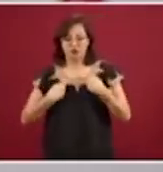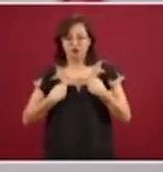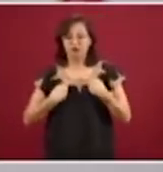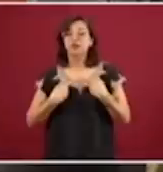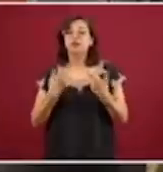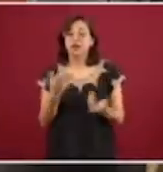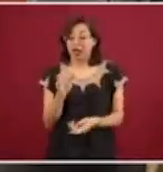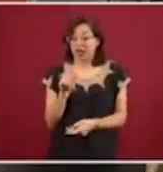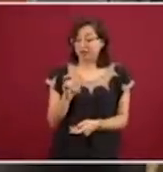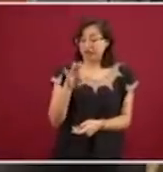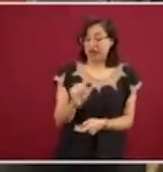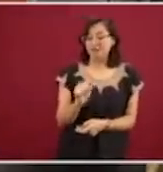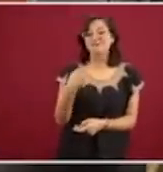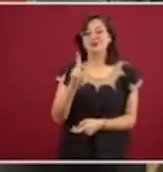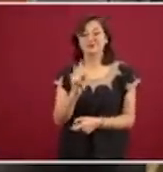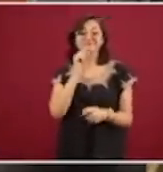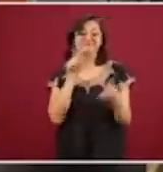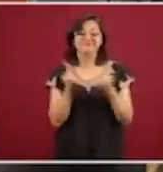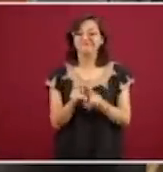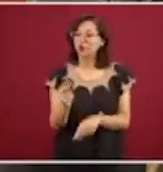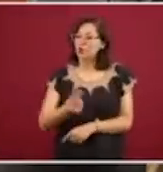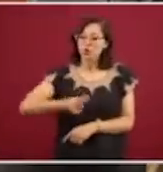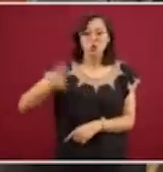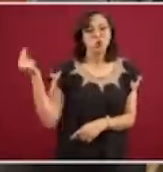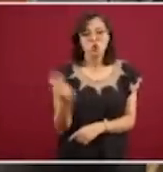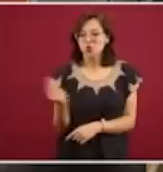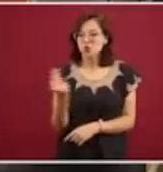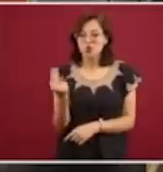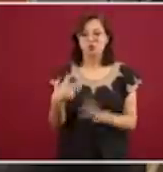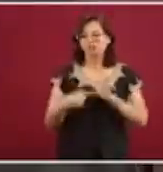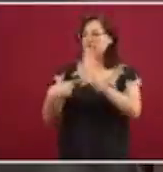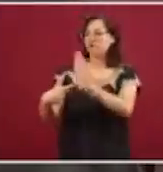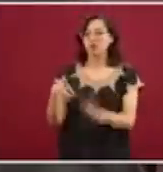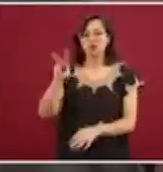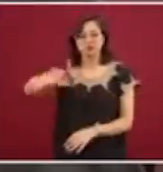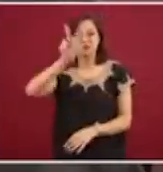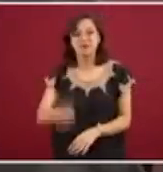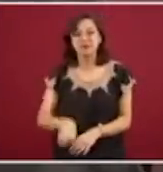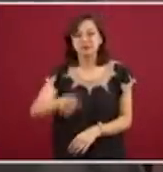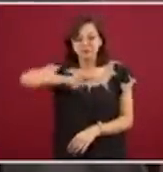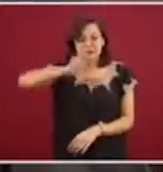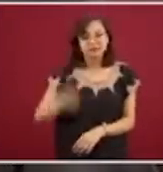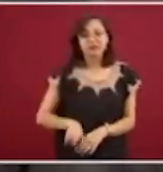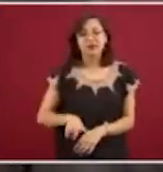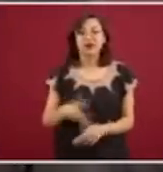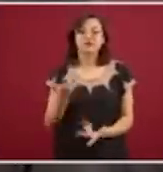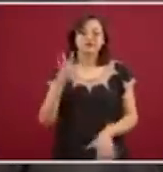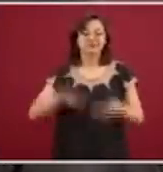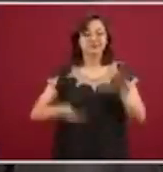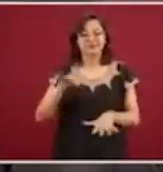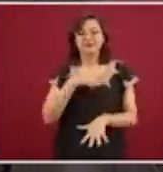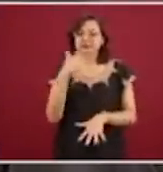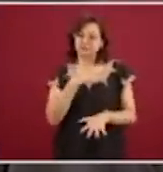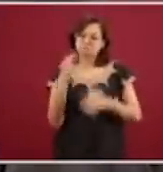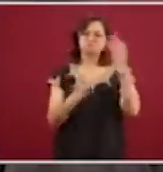en términos de la ética, sino es una necesidad técnica el tener la posibilidad de decir la verdad. A veces dice uno